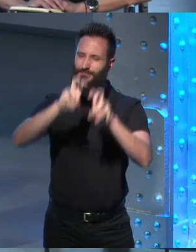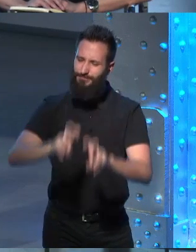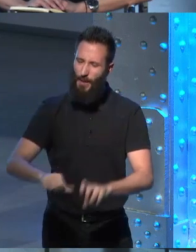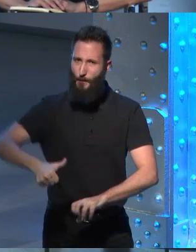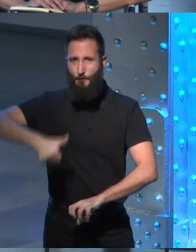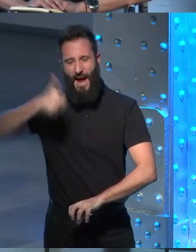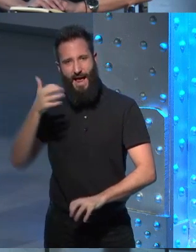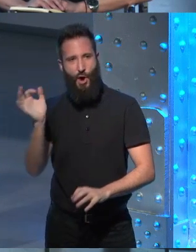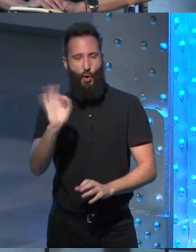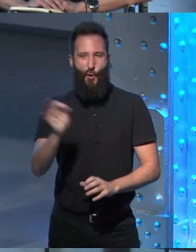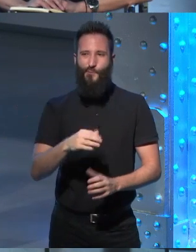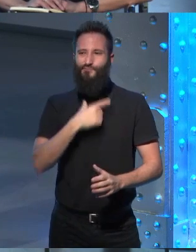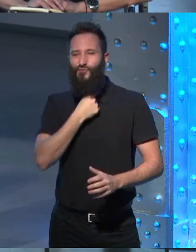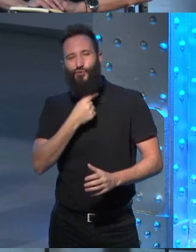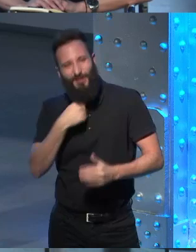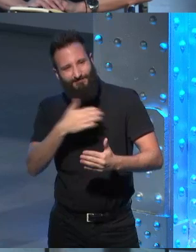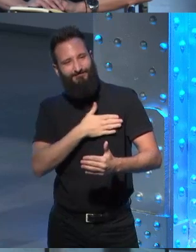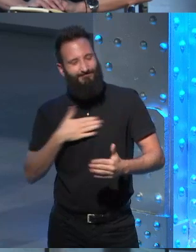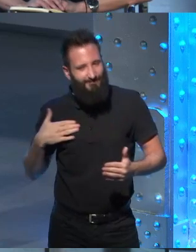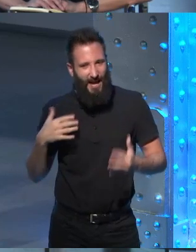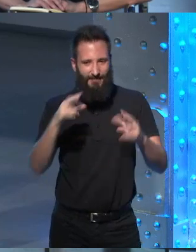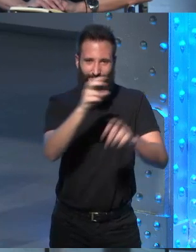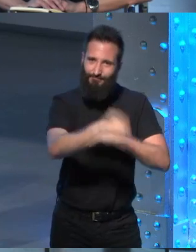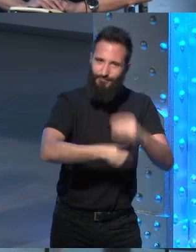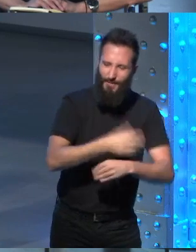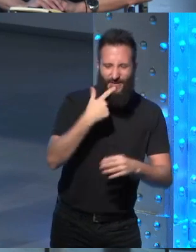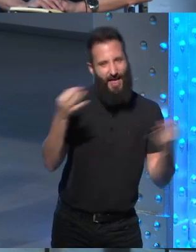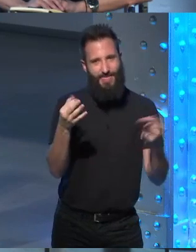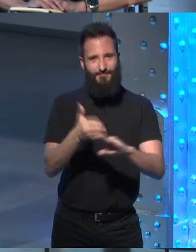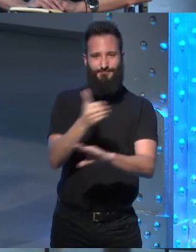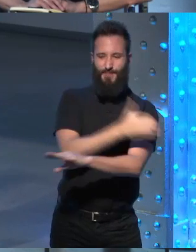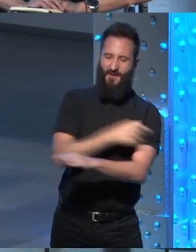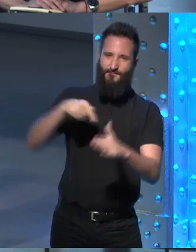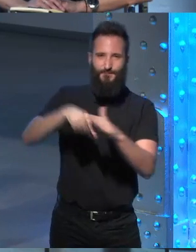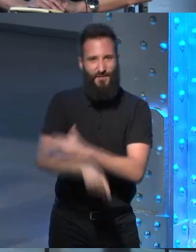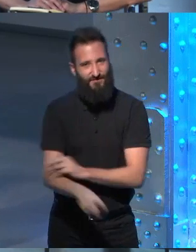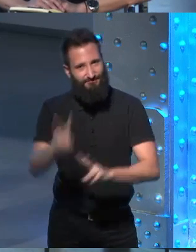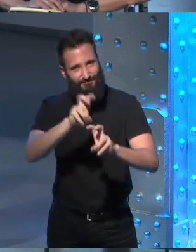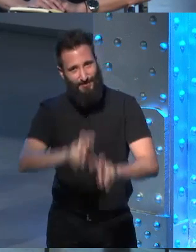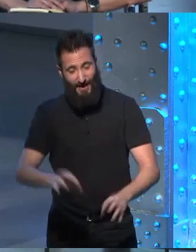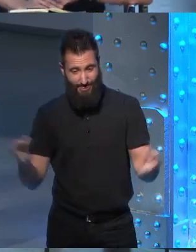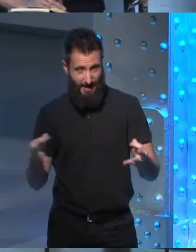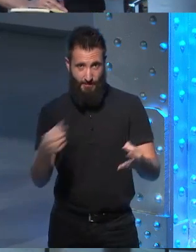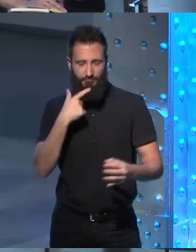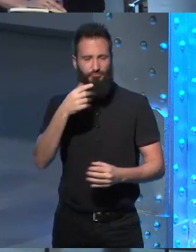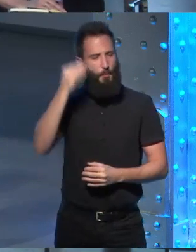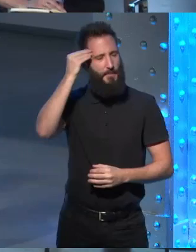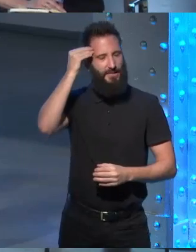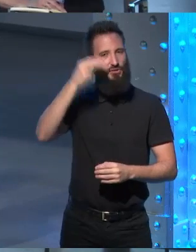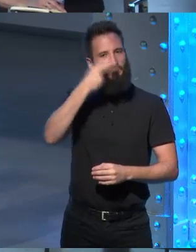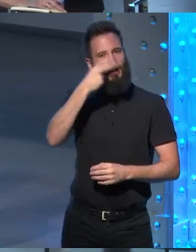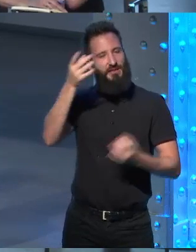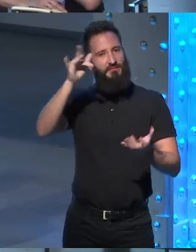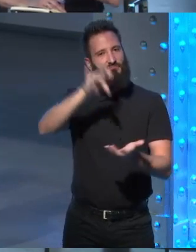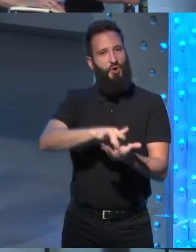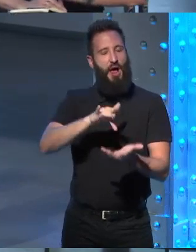gustaría hacerlo, pero hay que profundizar más, o... Lo que sí que creo que es interesante es que después de hacer Why Democracy,